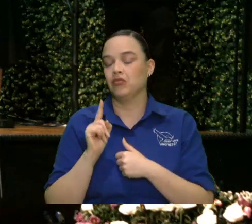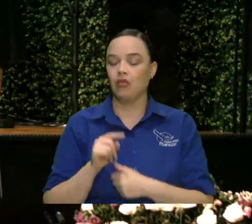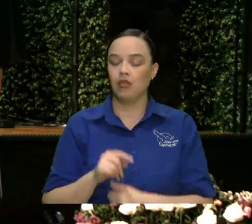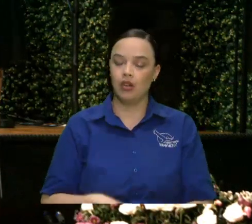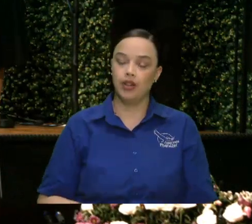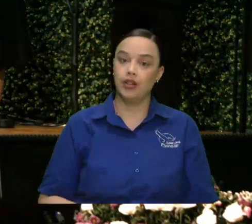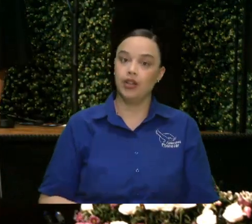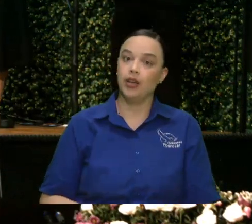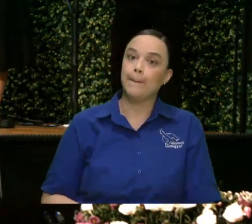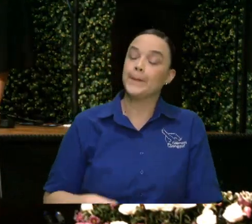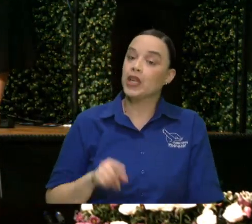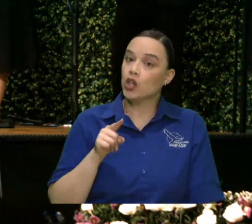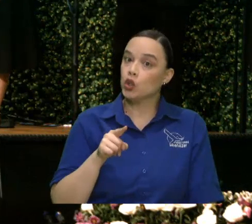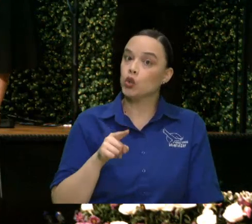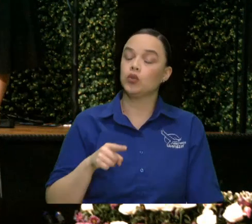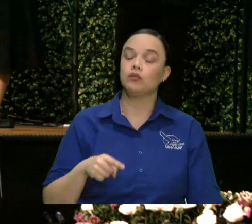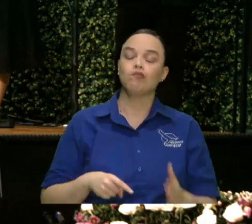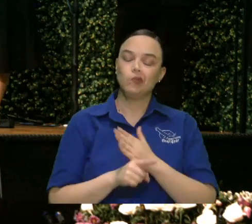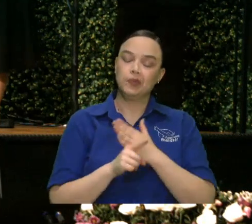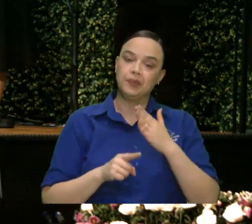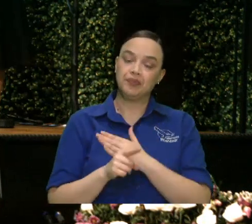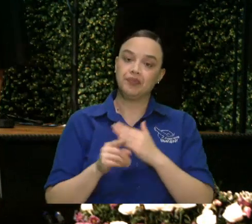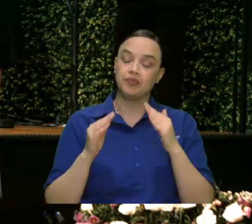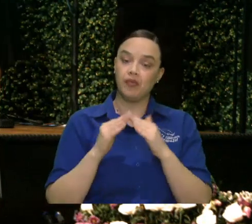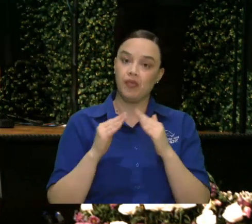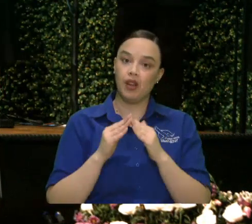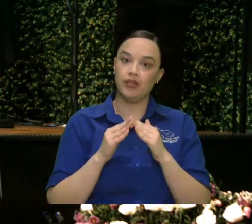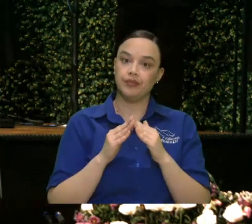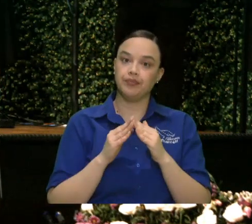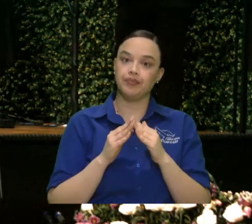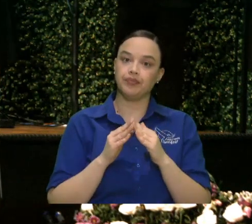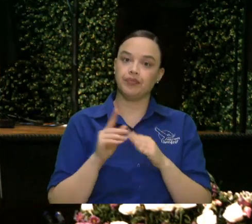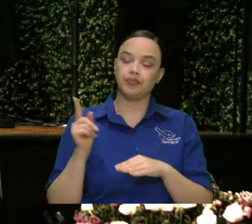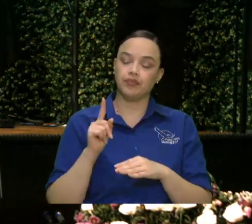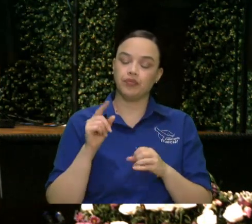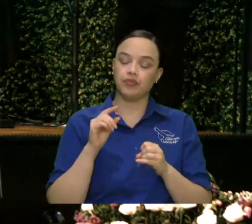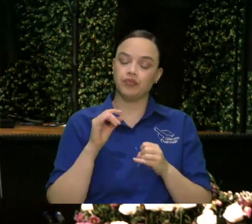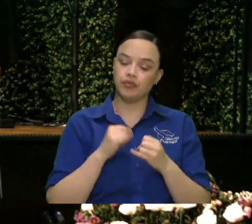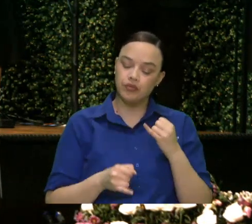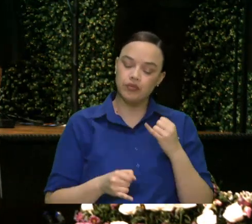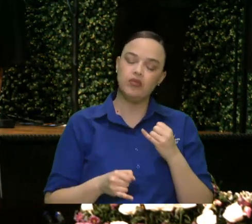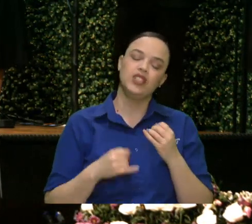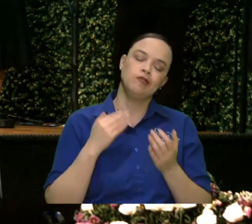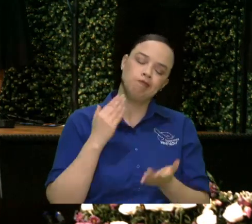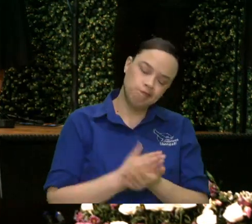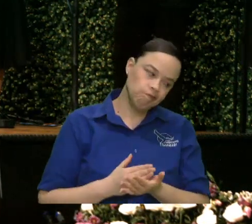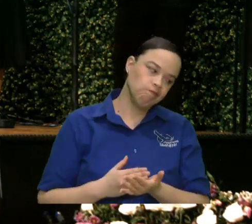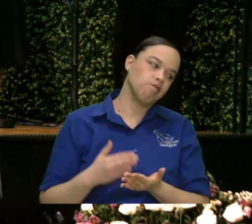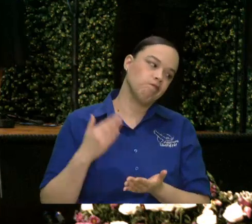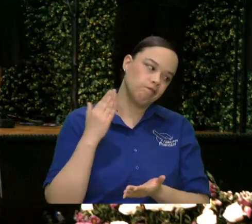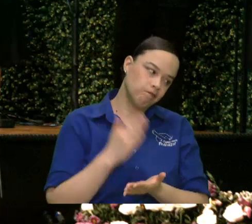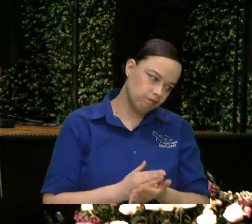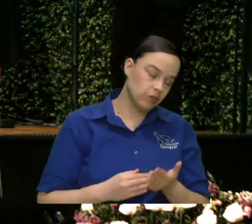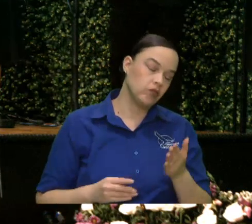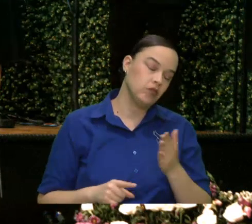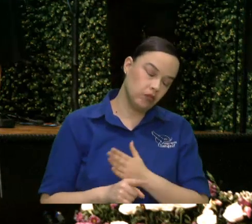pero estás teniendo problemas en casa que no cesan problemas insistentes problemas que no se van es